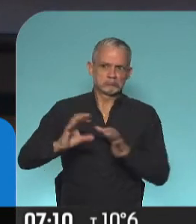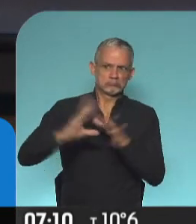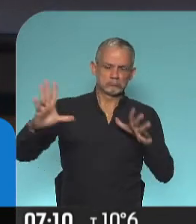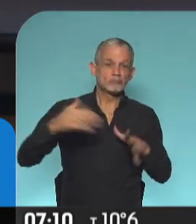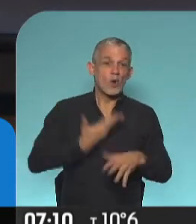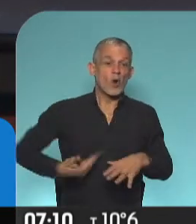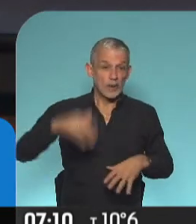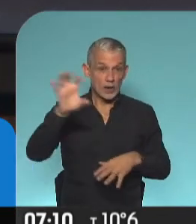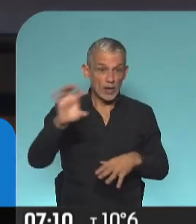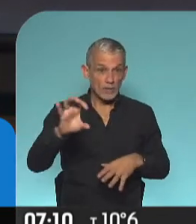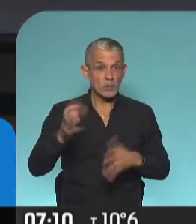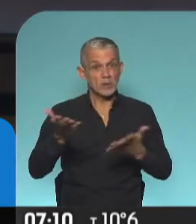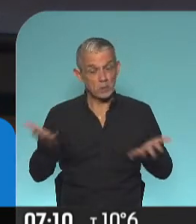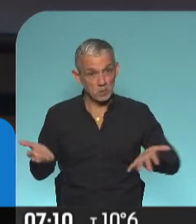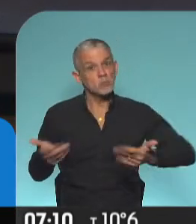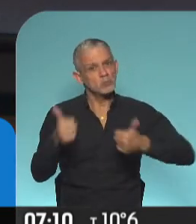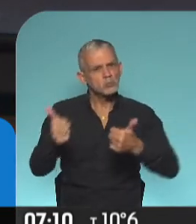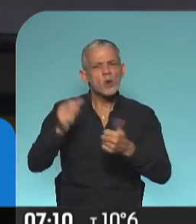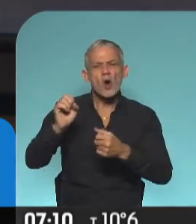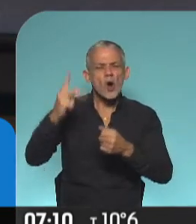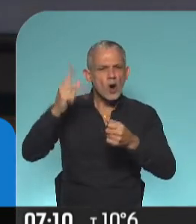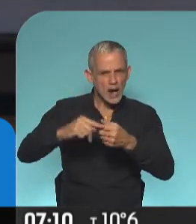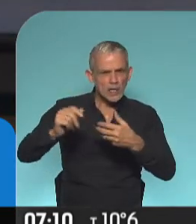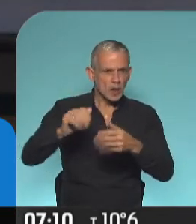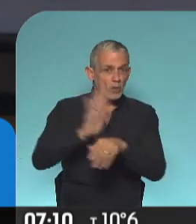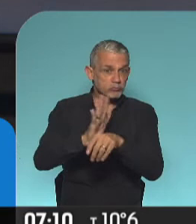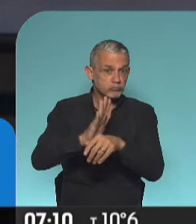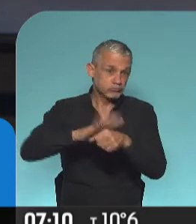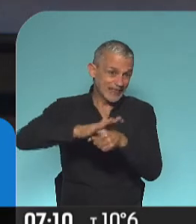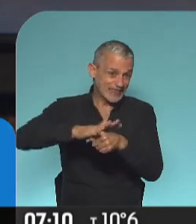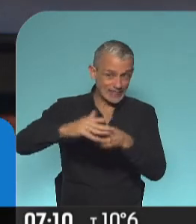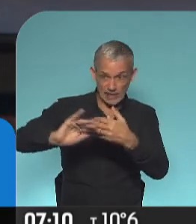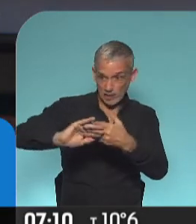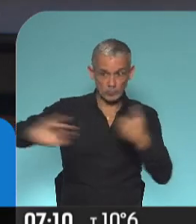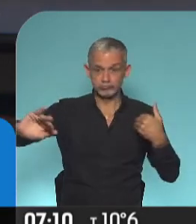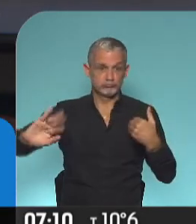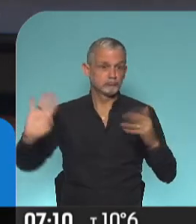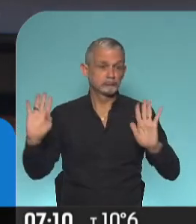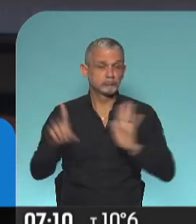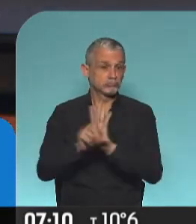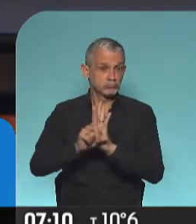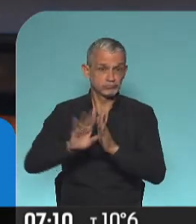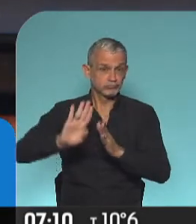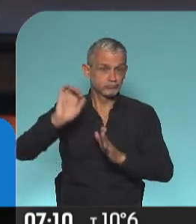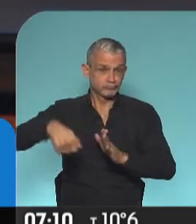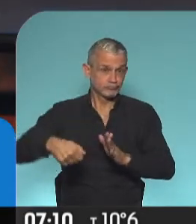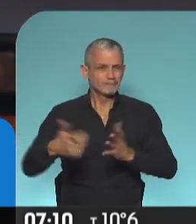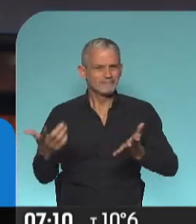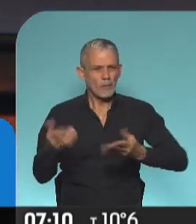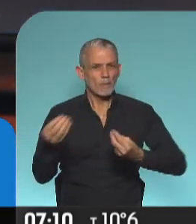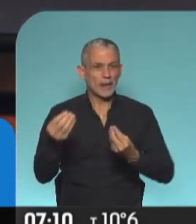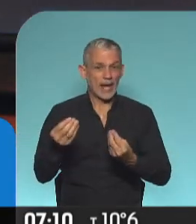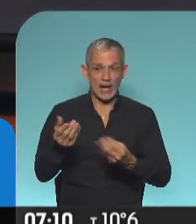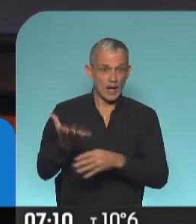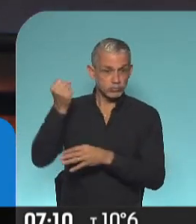gobierno de la provincia indicara que se estaba alejando de la legislación vigente y en este contexto, para acceder a